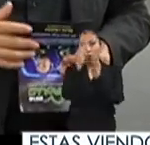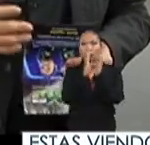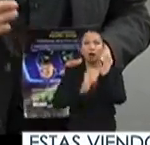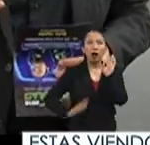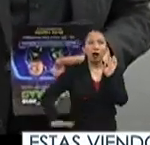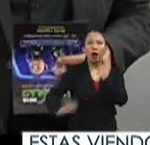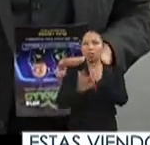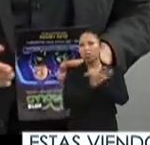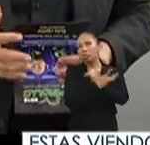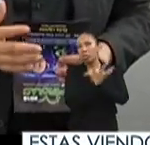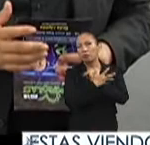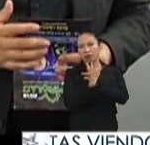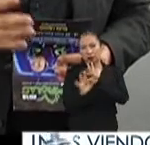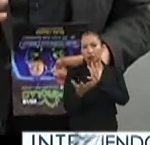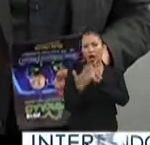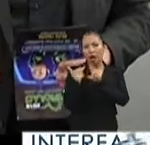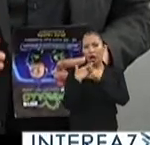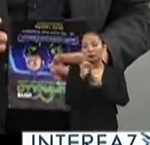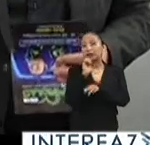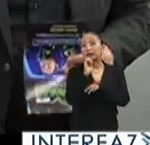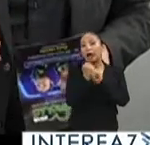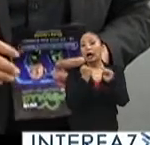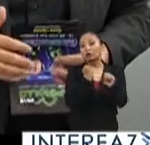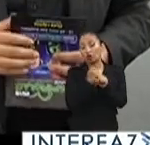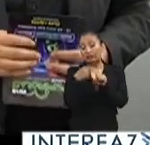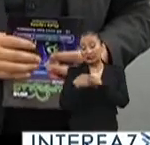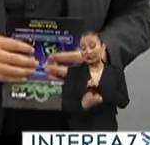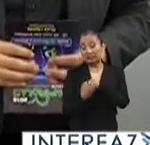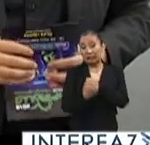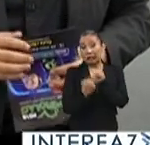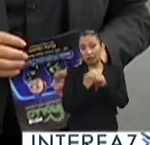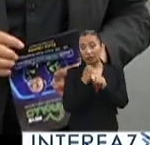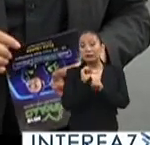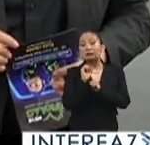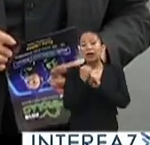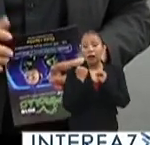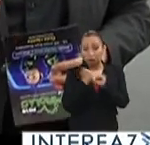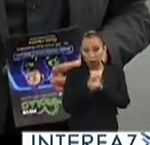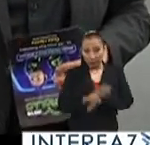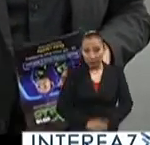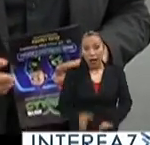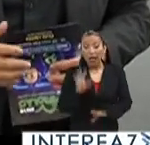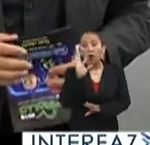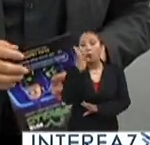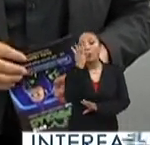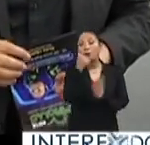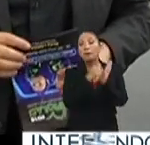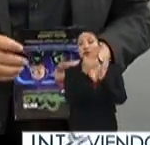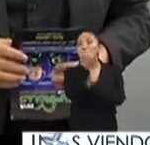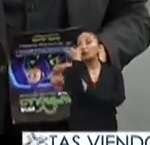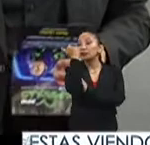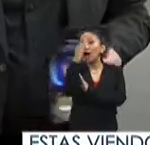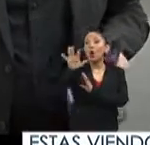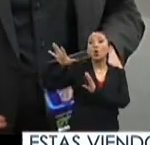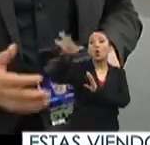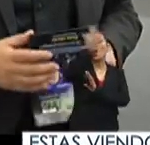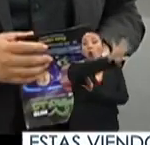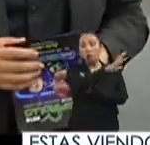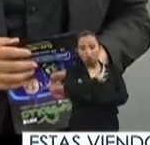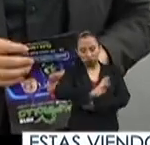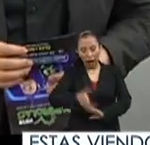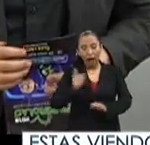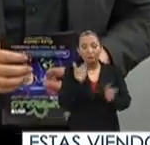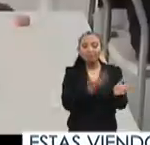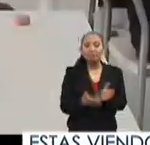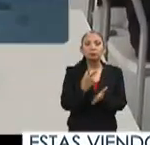mundial tenemos ya cumplido 60 años. Este año cumplimos 60 años y más de 4 millones de estudiantes que han pasado por